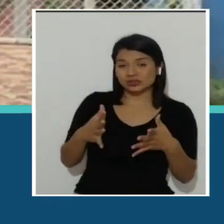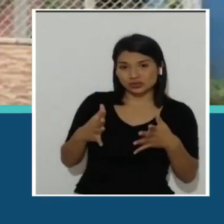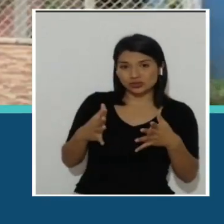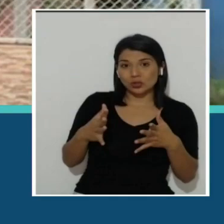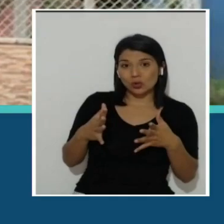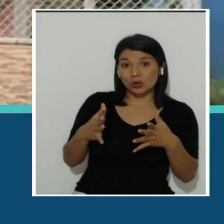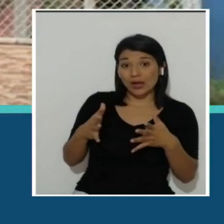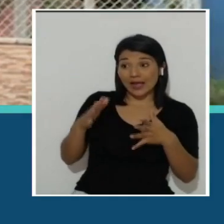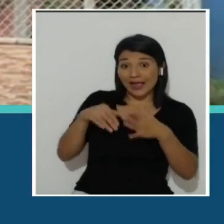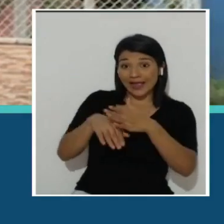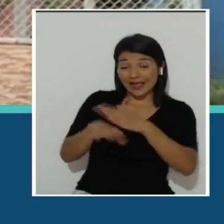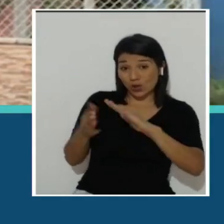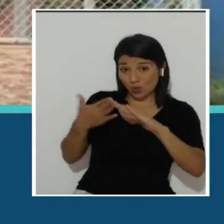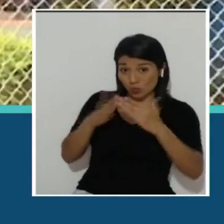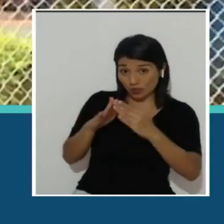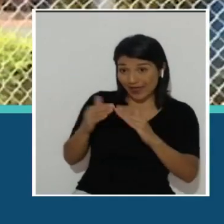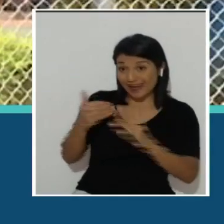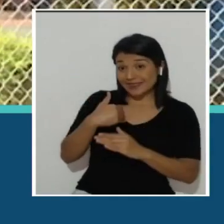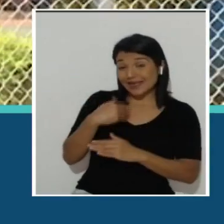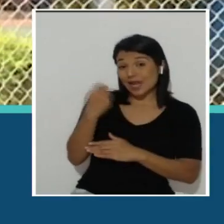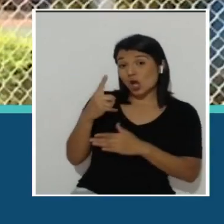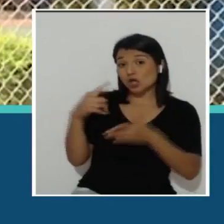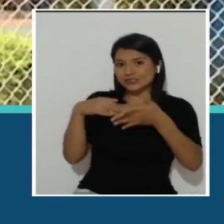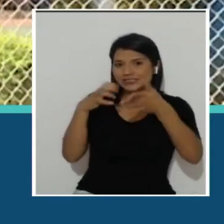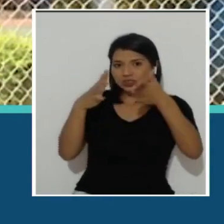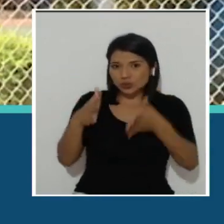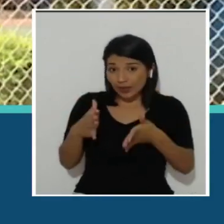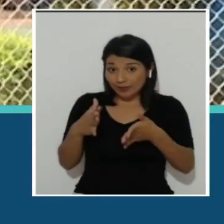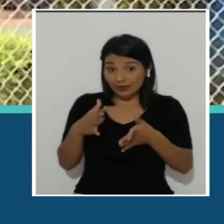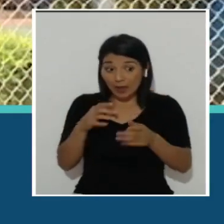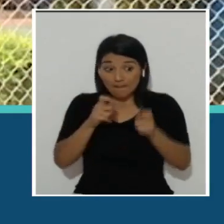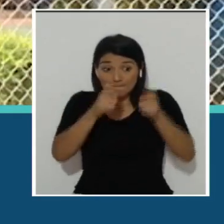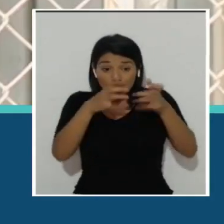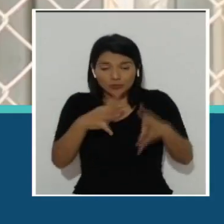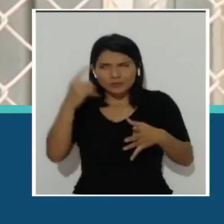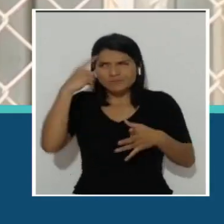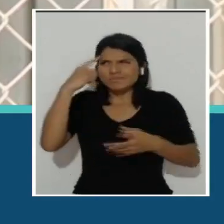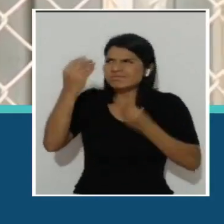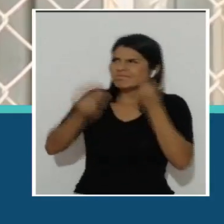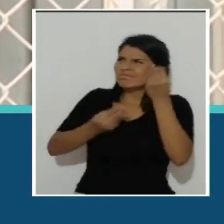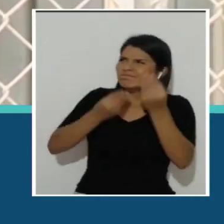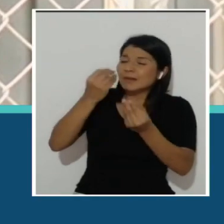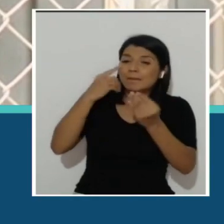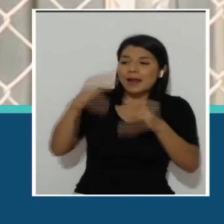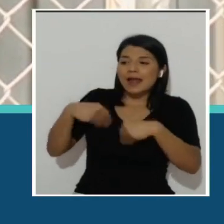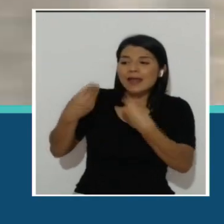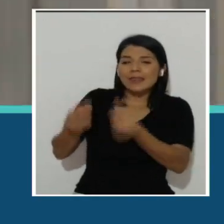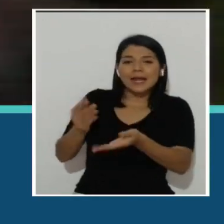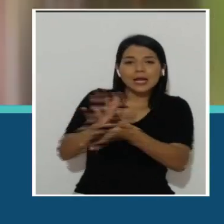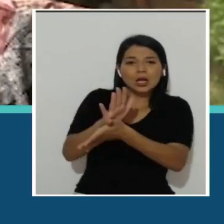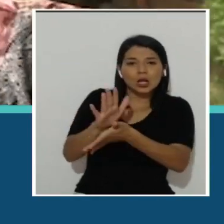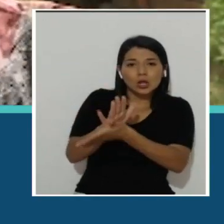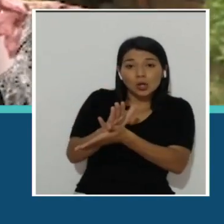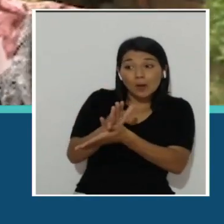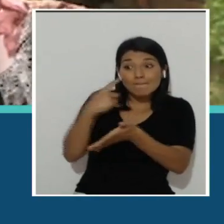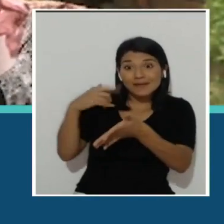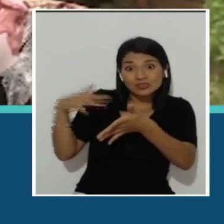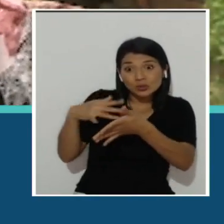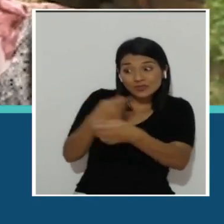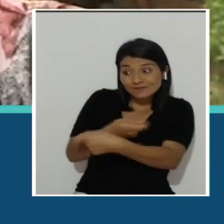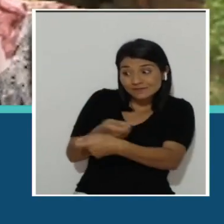que ingeniárselas durante la pandemia para llevar el material didáctico a los alumnos que no contaban con internet. Los niños,